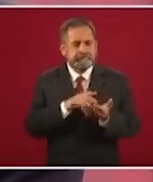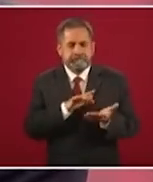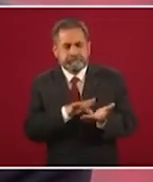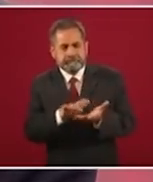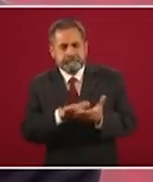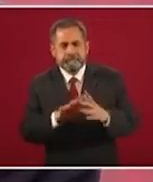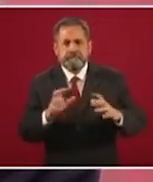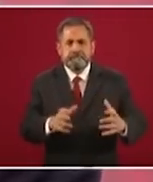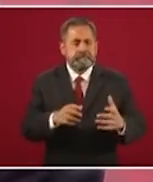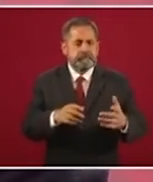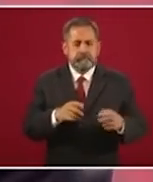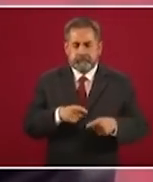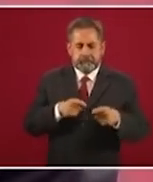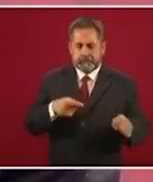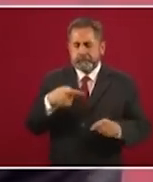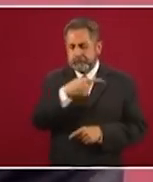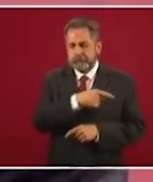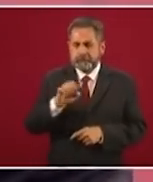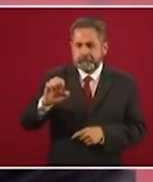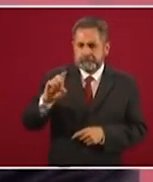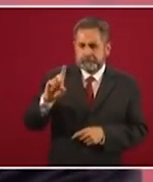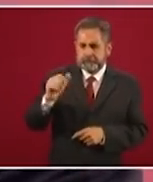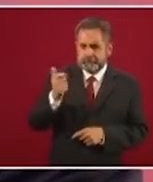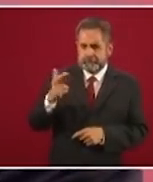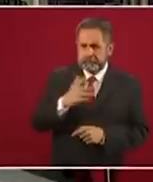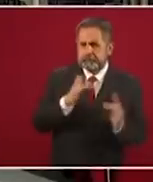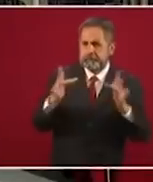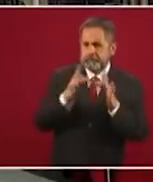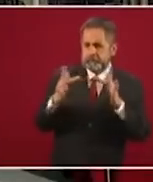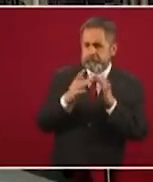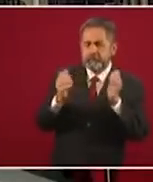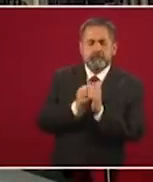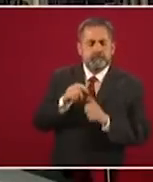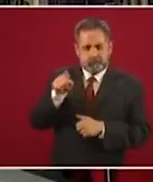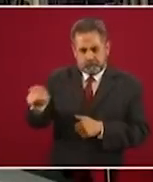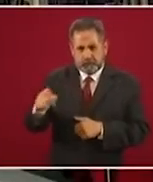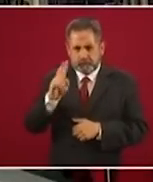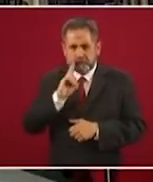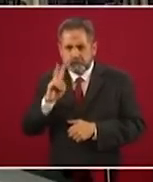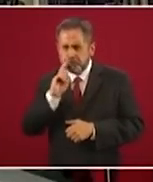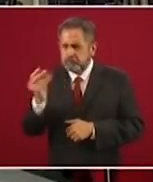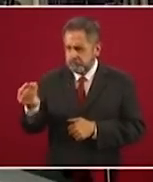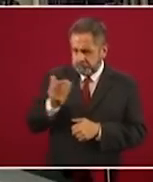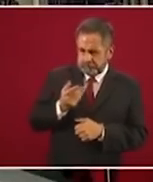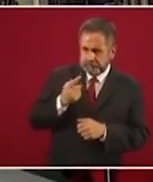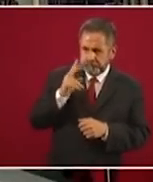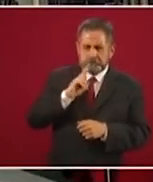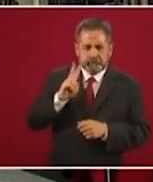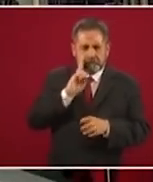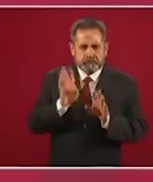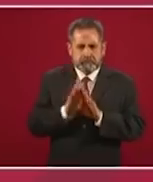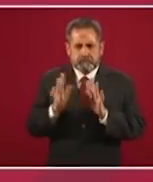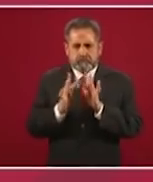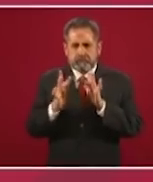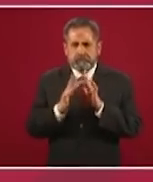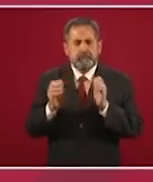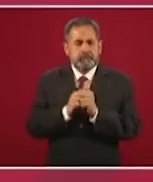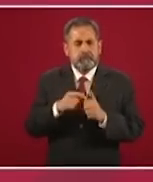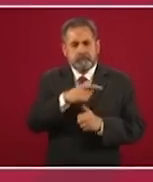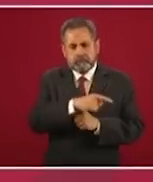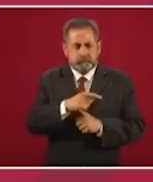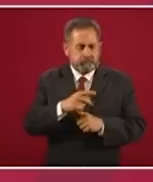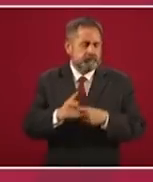voy a pedir a Edgar que se ponga en comunicación contigo, a ver si ahora se establece